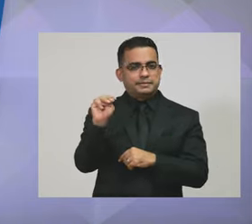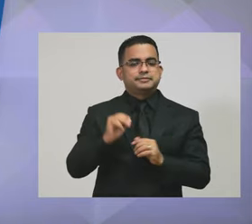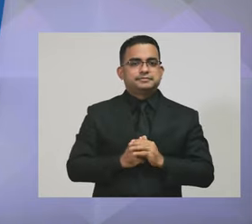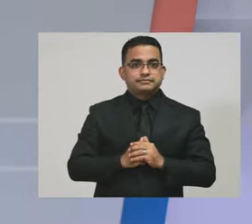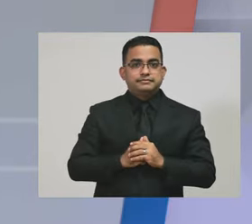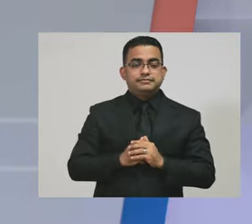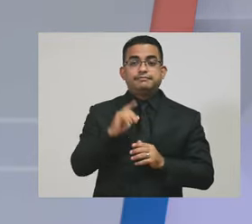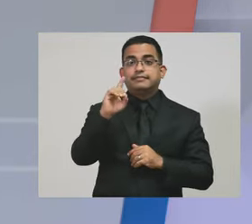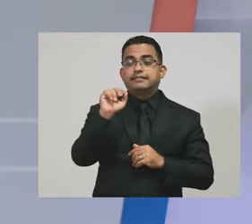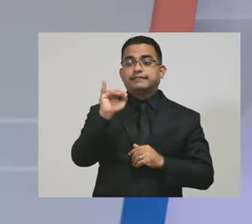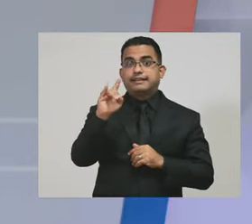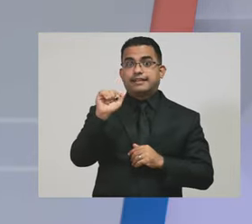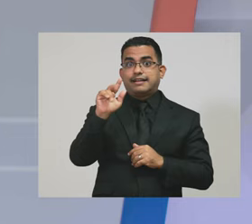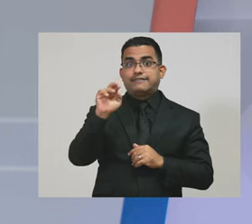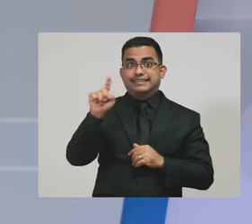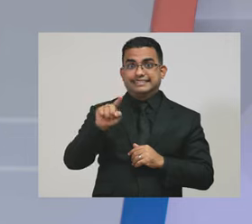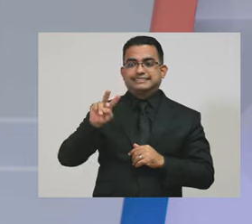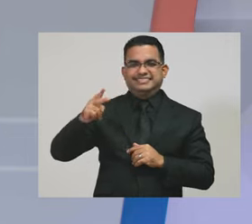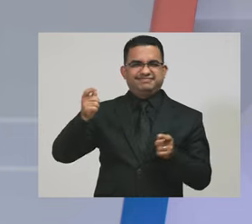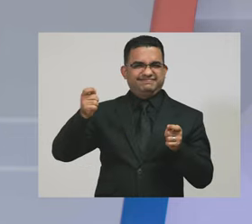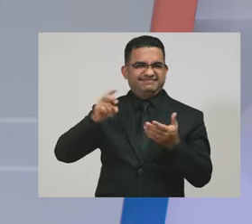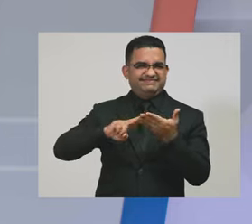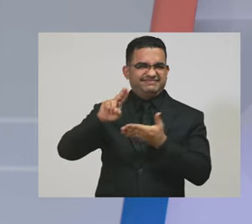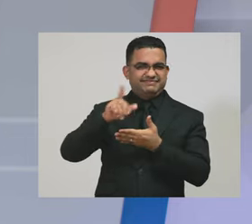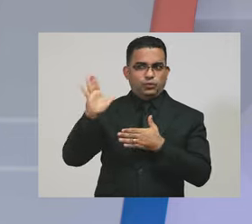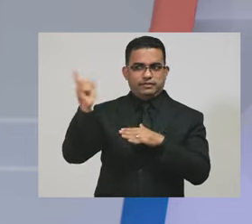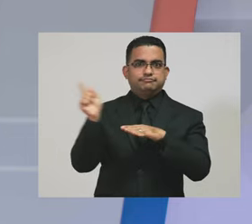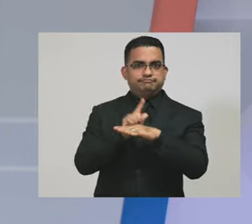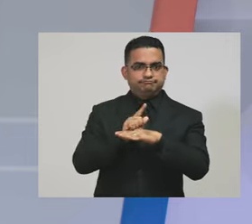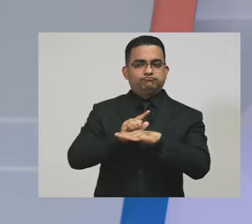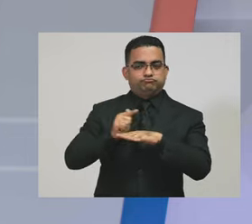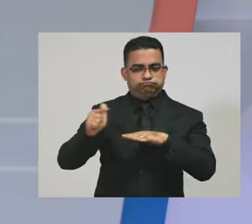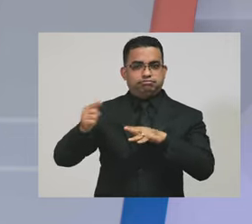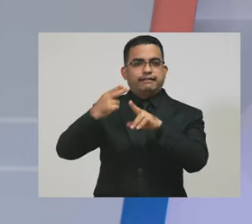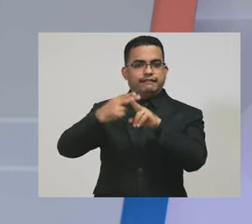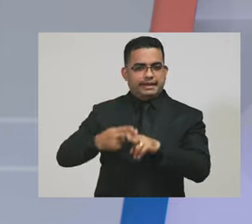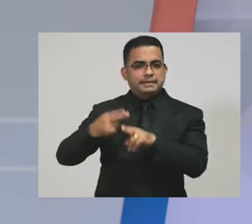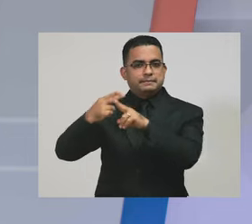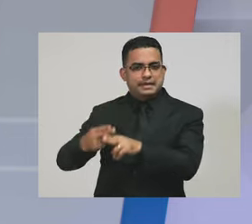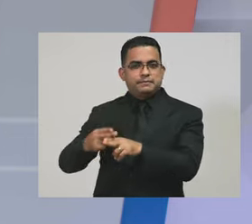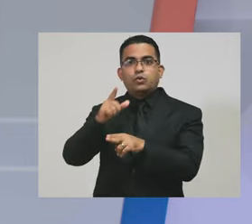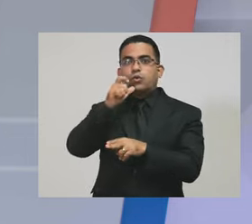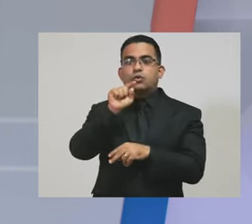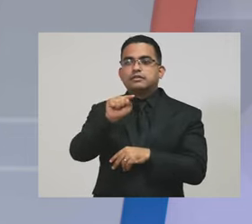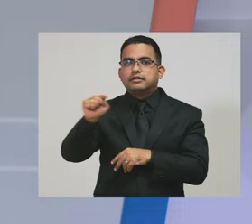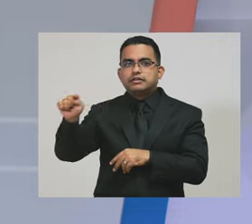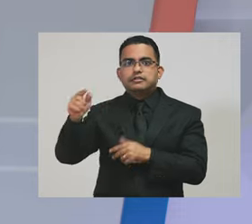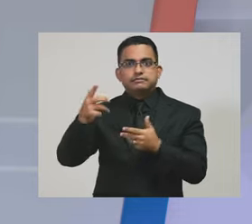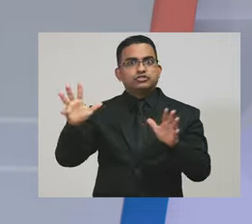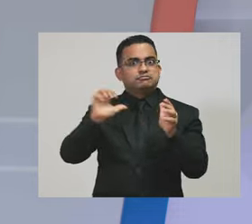santo domingo el doctor david álvarez vicerrector académico presentará el señor rector los miembros de la familia